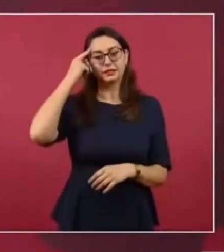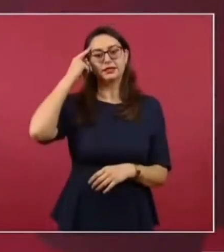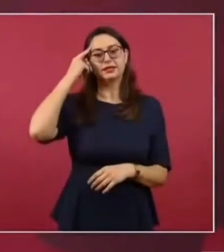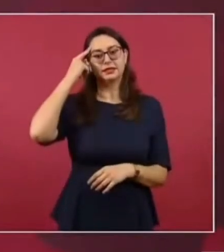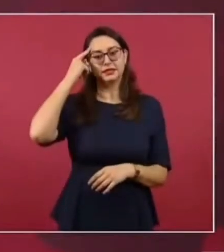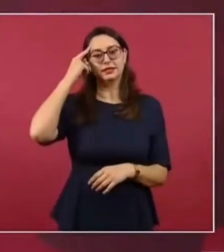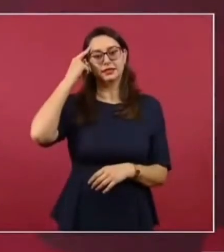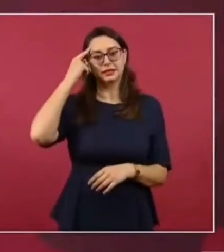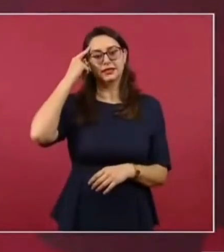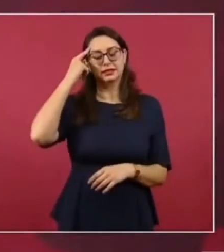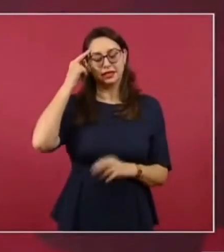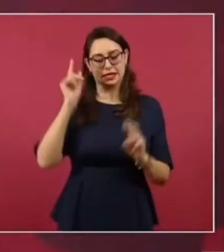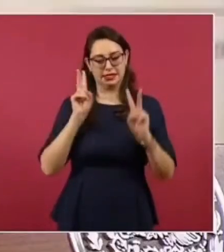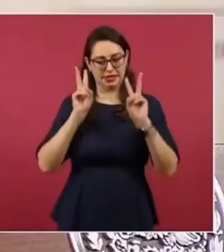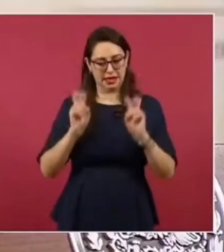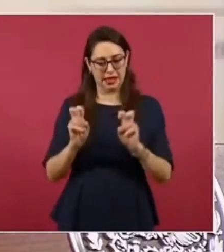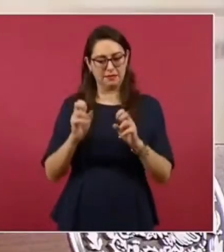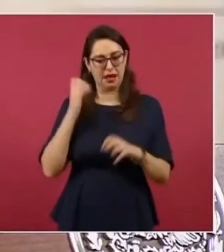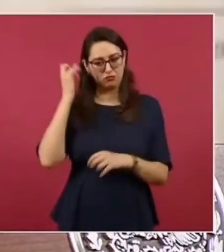alrededor de los temas,